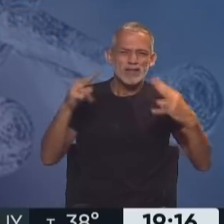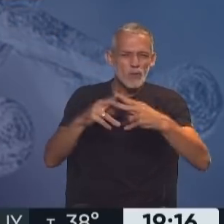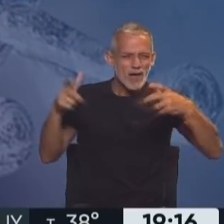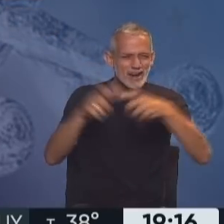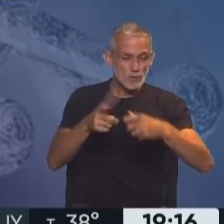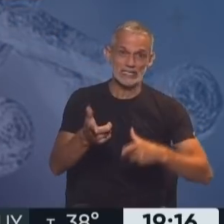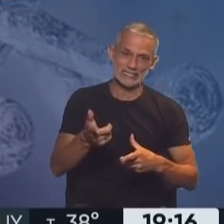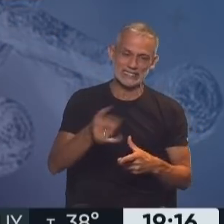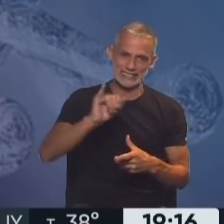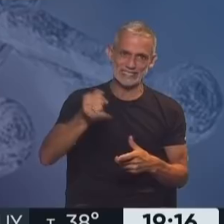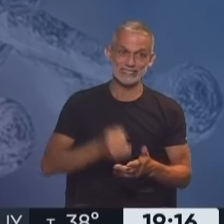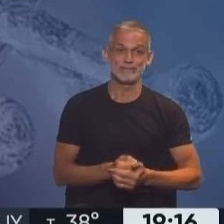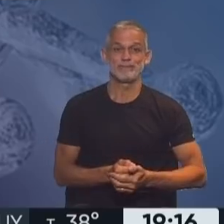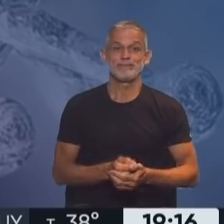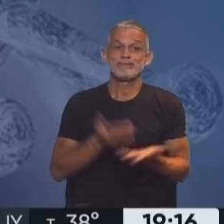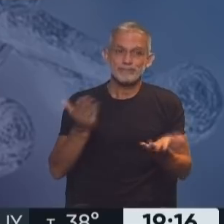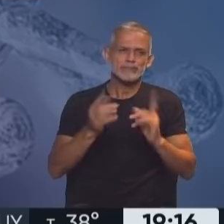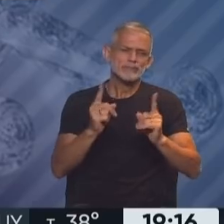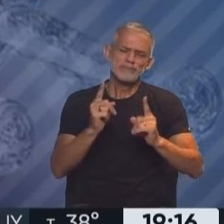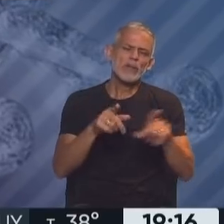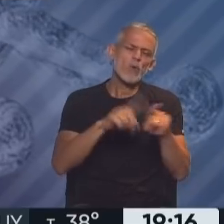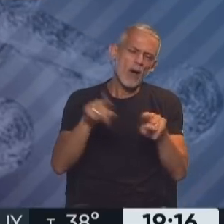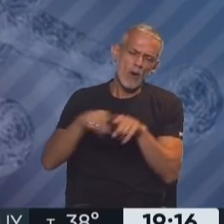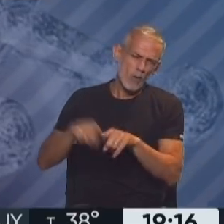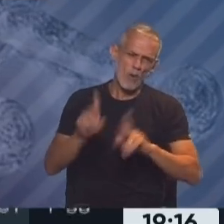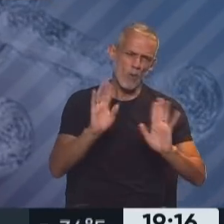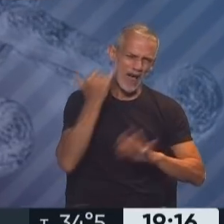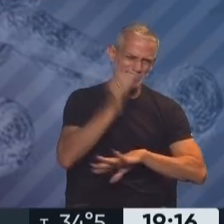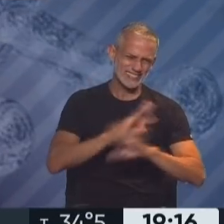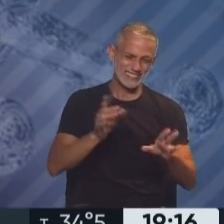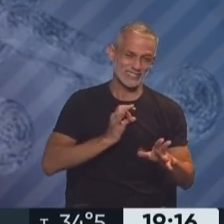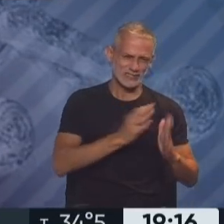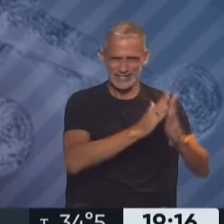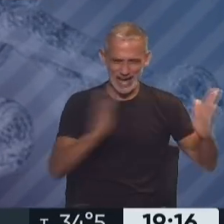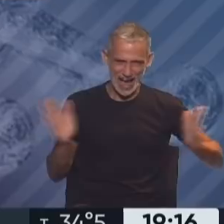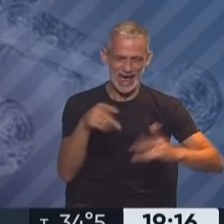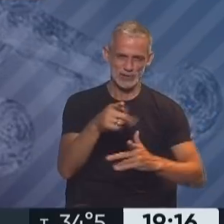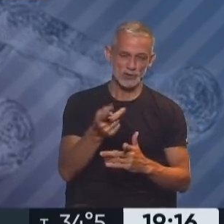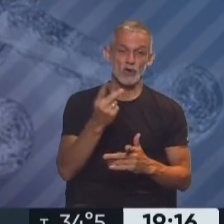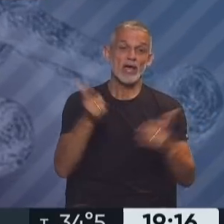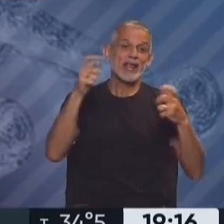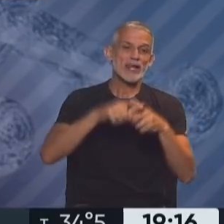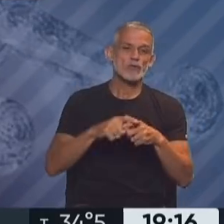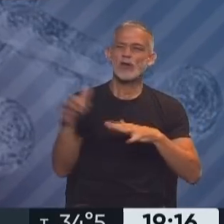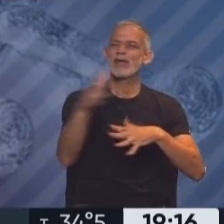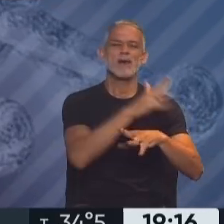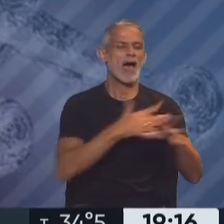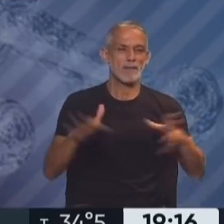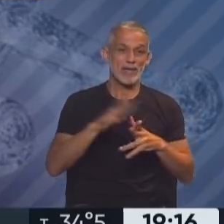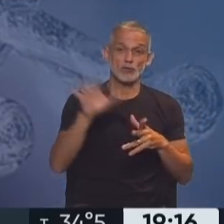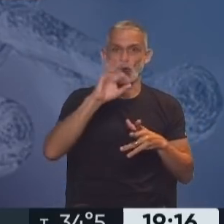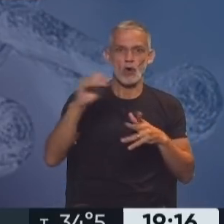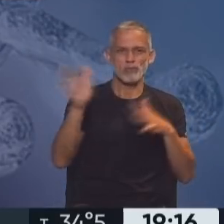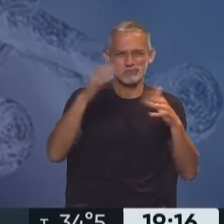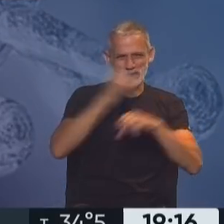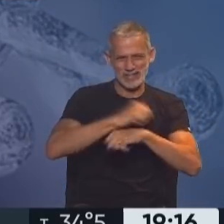Ariel. Sí, las mismas de tantas veces, las mismas que durante todo este tiempo, ¿no? Realizar las reuniones en espacios abiertos o que tengan una